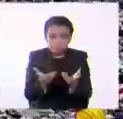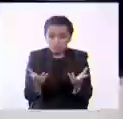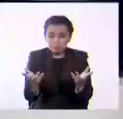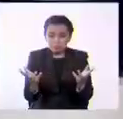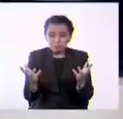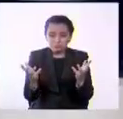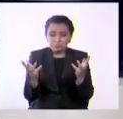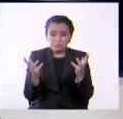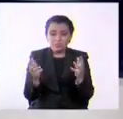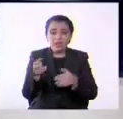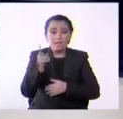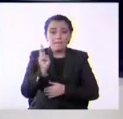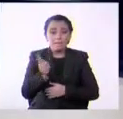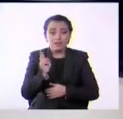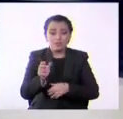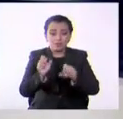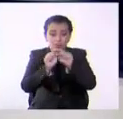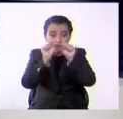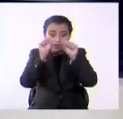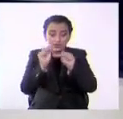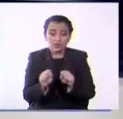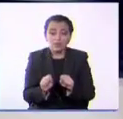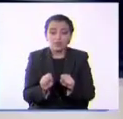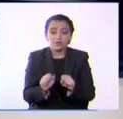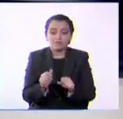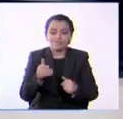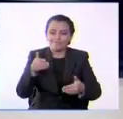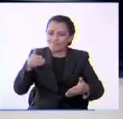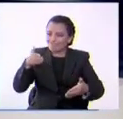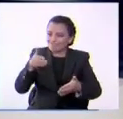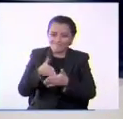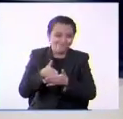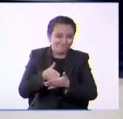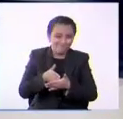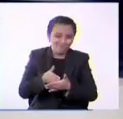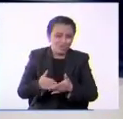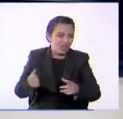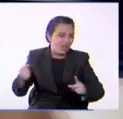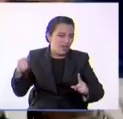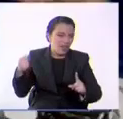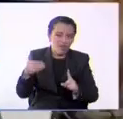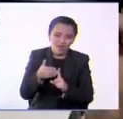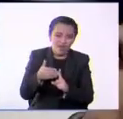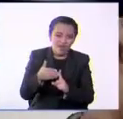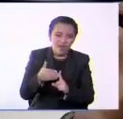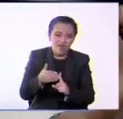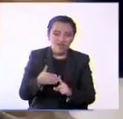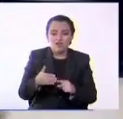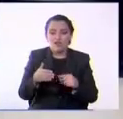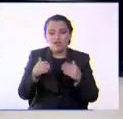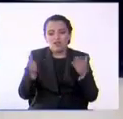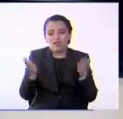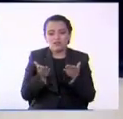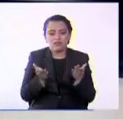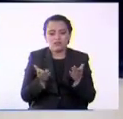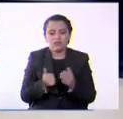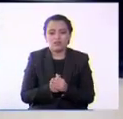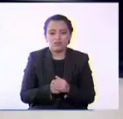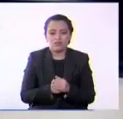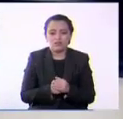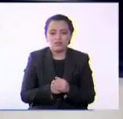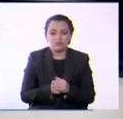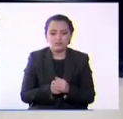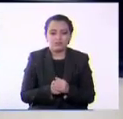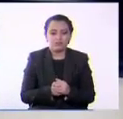sistema productivo se van generando fuertes impactos. El proceso de transformación de estas materias primas a